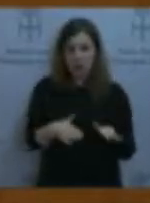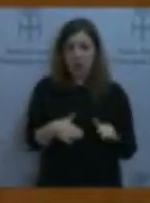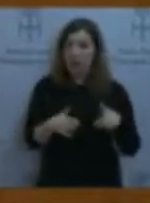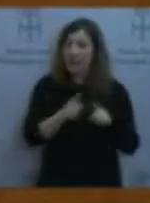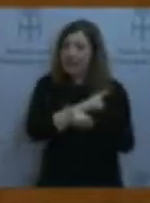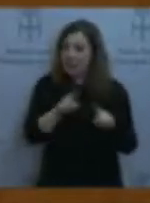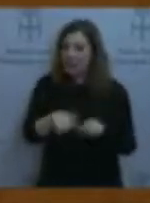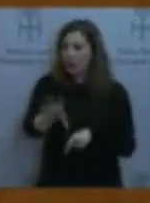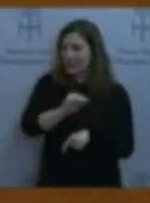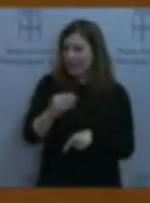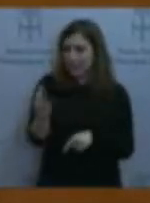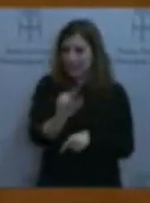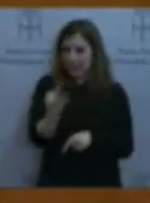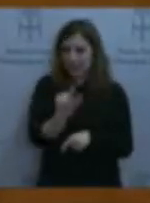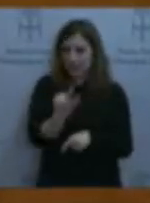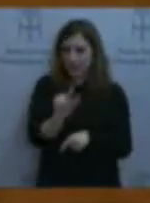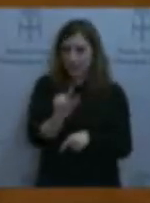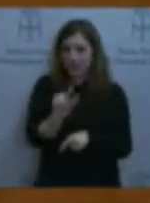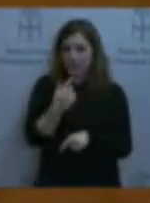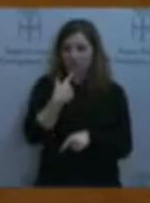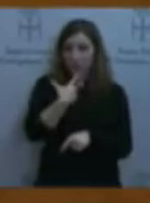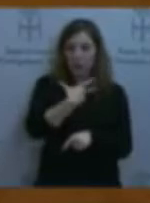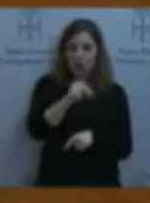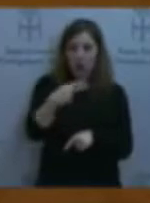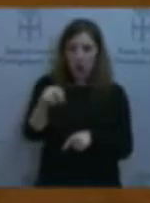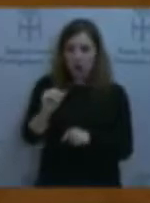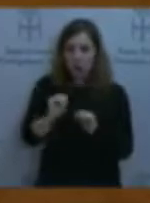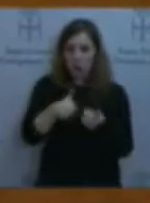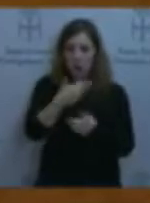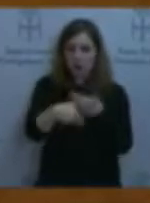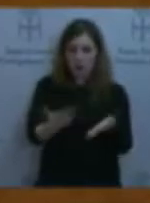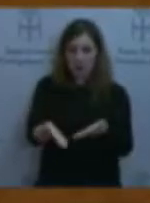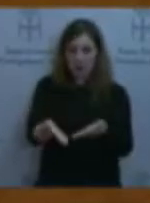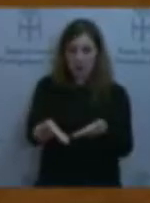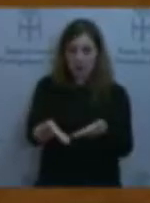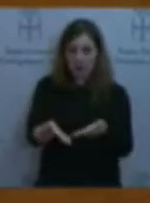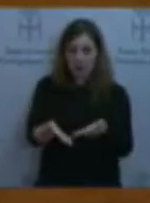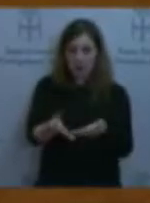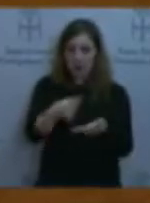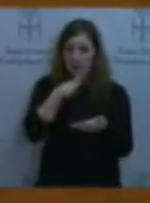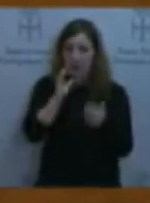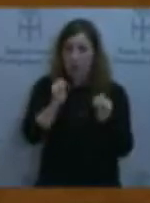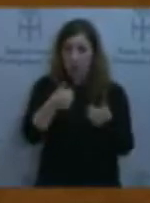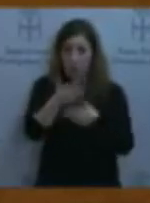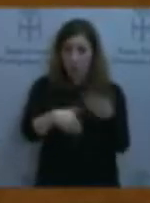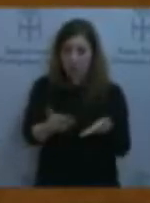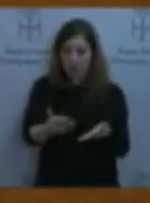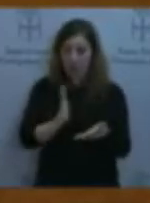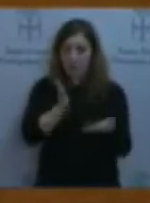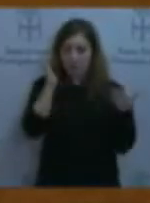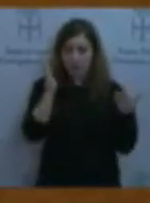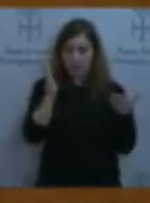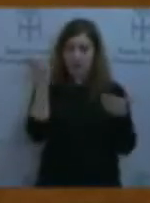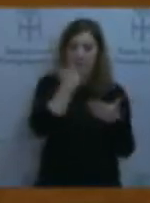a poner en marcha, a detonar la puesta en marcha de las escuelas 0 a 3, porque esto